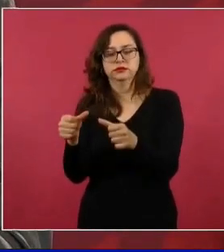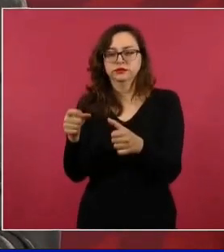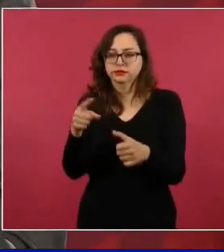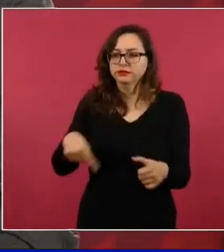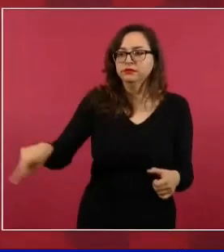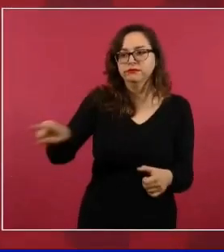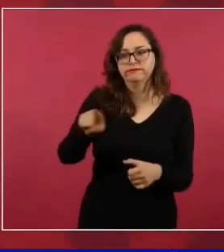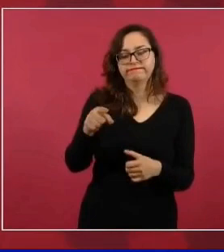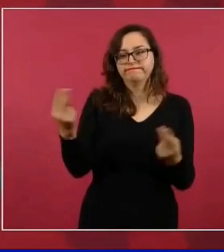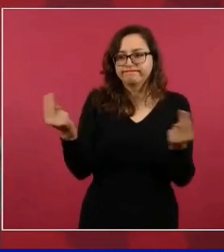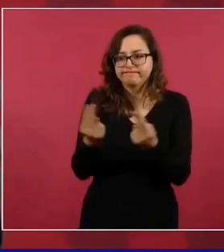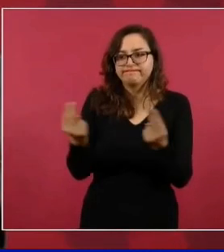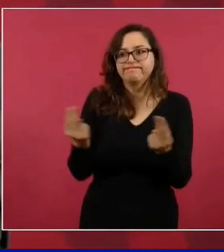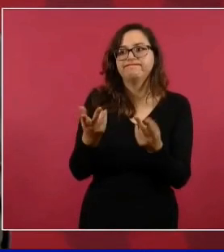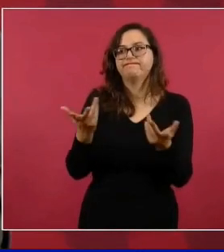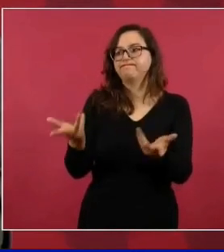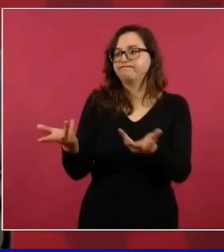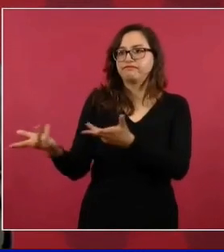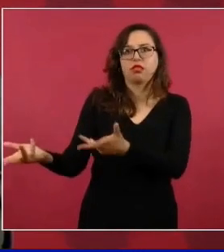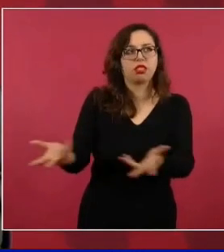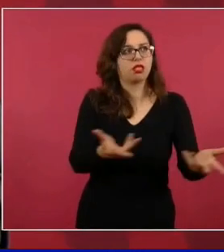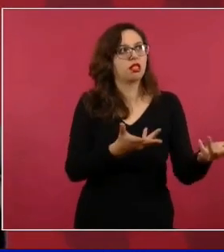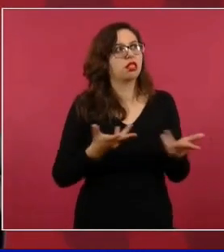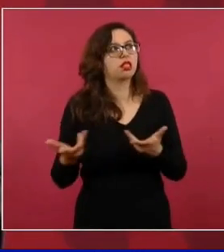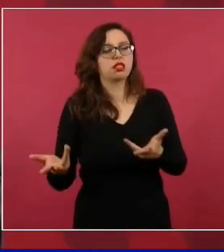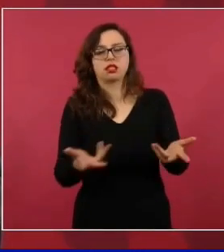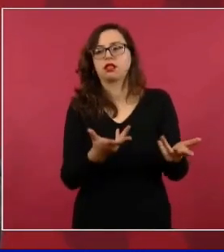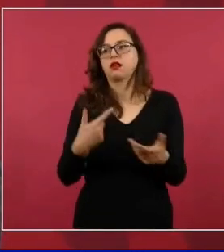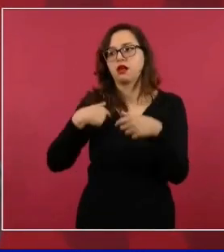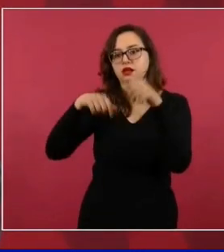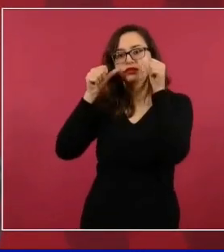más desamparada, desposeída,